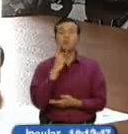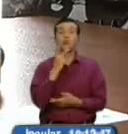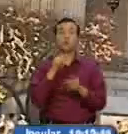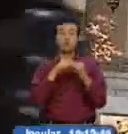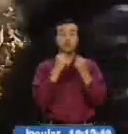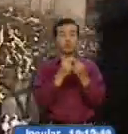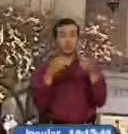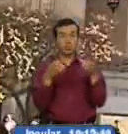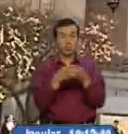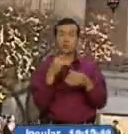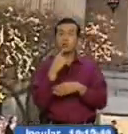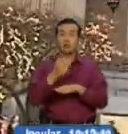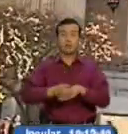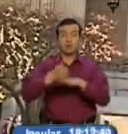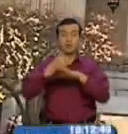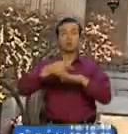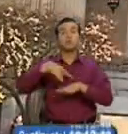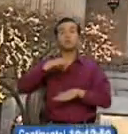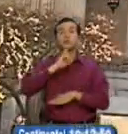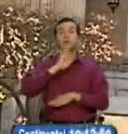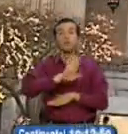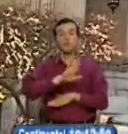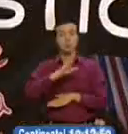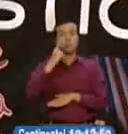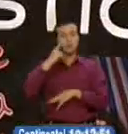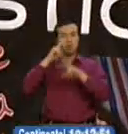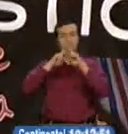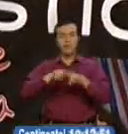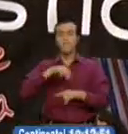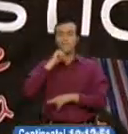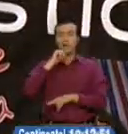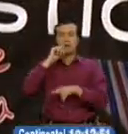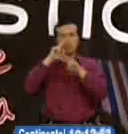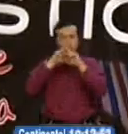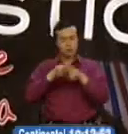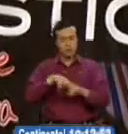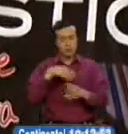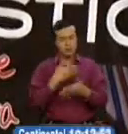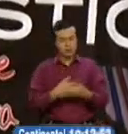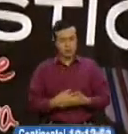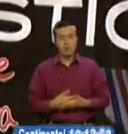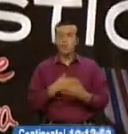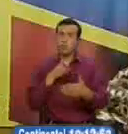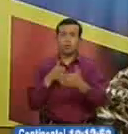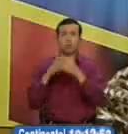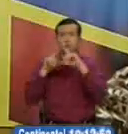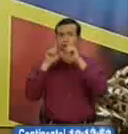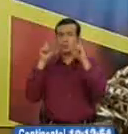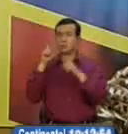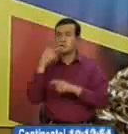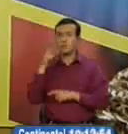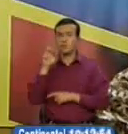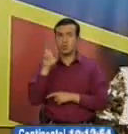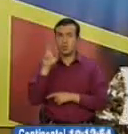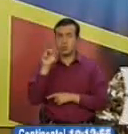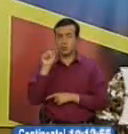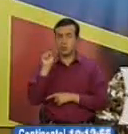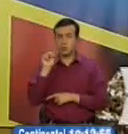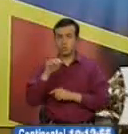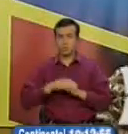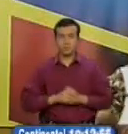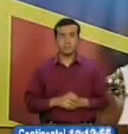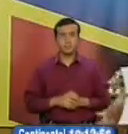colectivo, la Corte Federal de Estados Unidos no revisó las pruebas presentadas por ellos en contra de Chevron. Una es